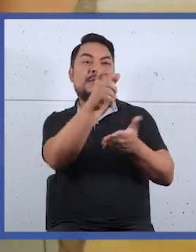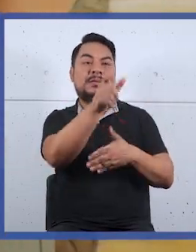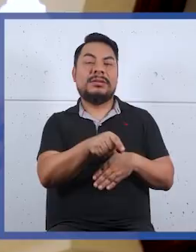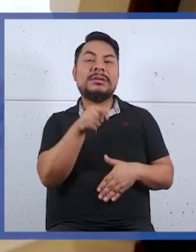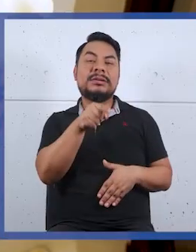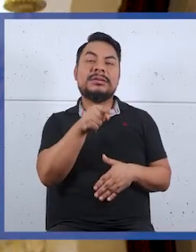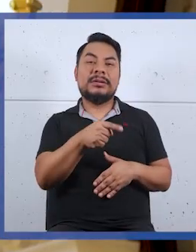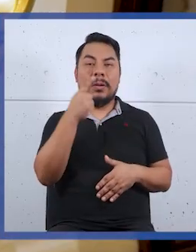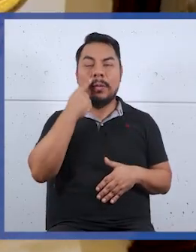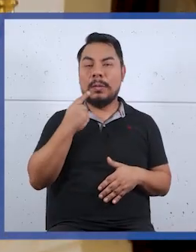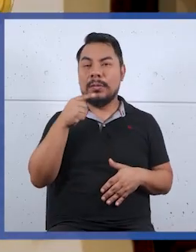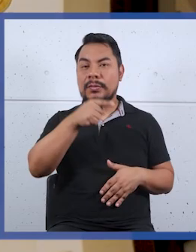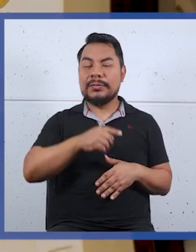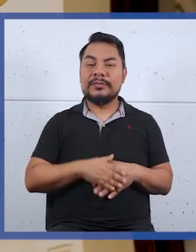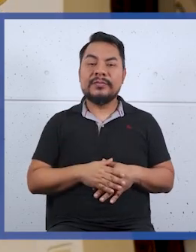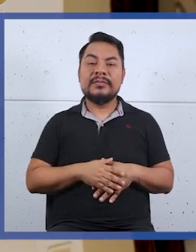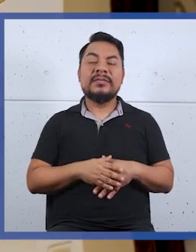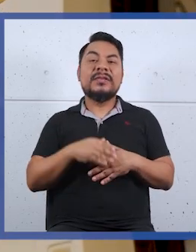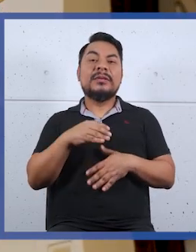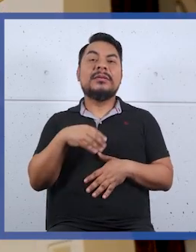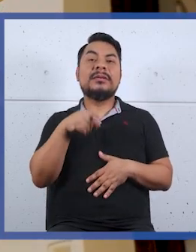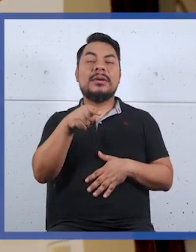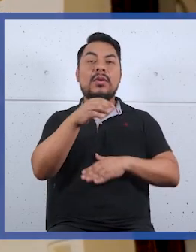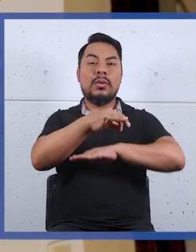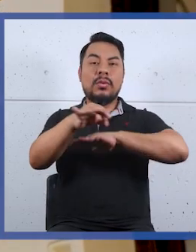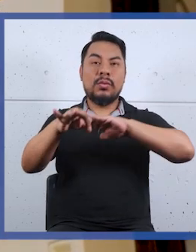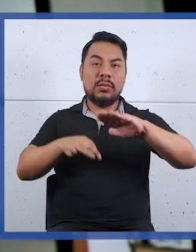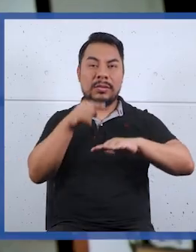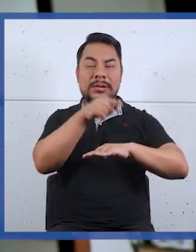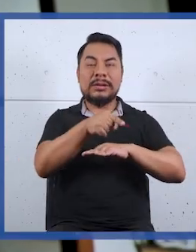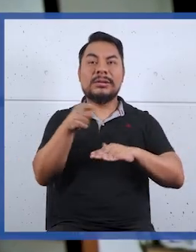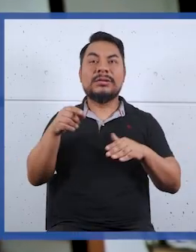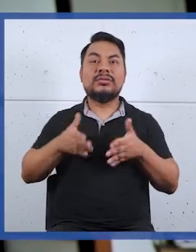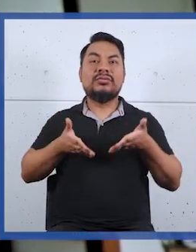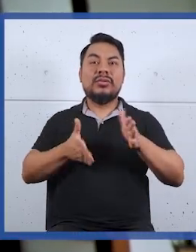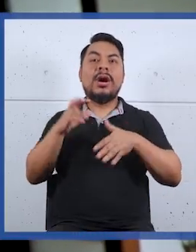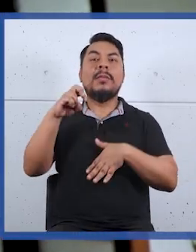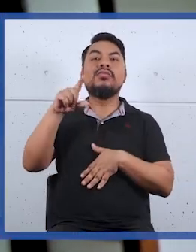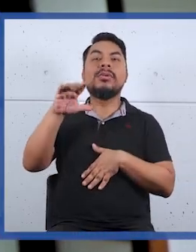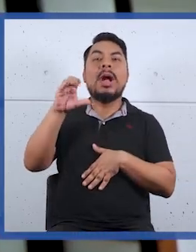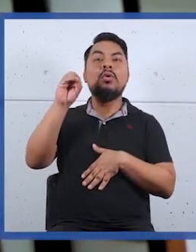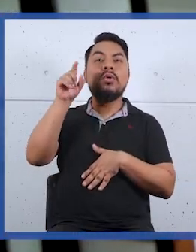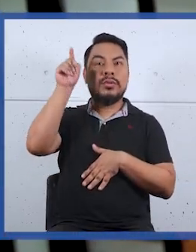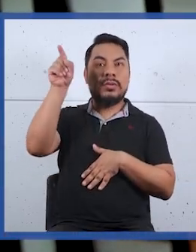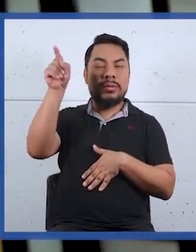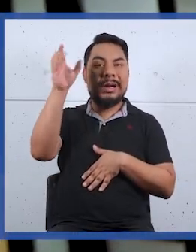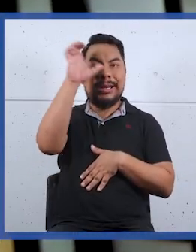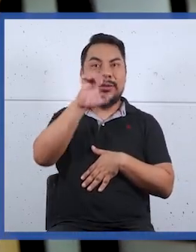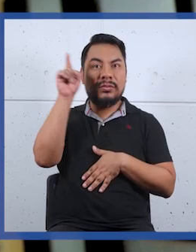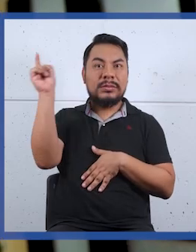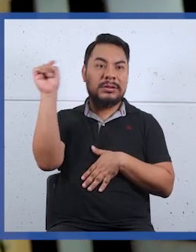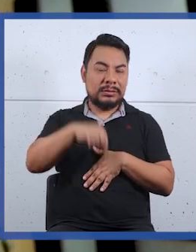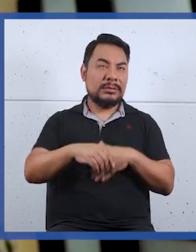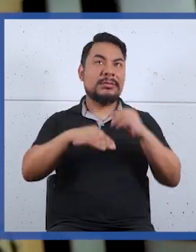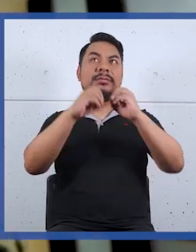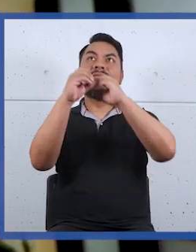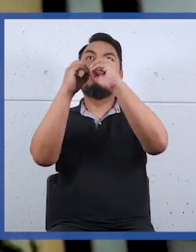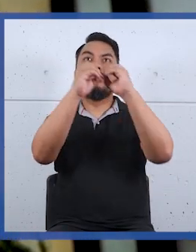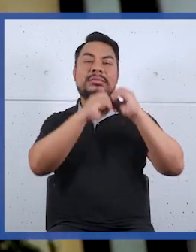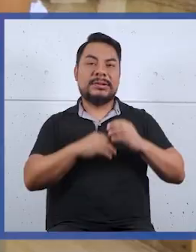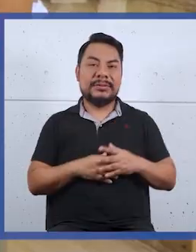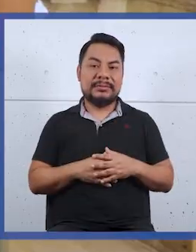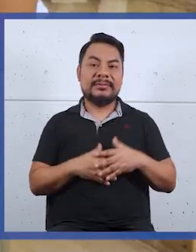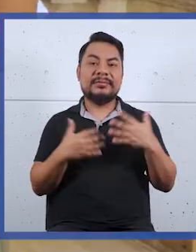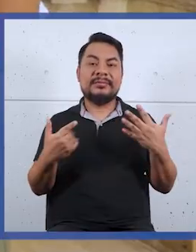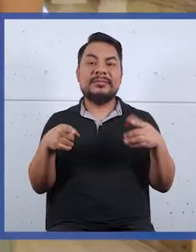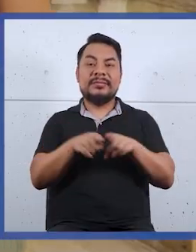cedió al señor, a un arquitecto de origen polaco de nombre Ricardo de la Jaxa Malakowski. Un detalle también que se puede apreciar